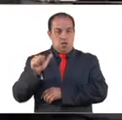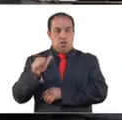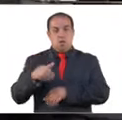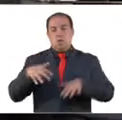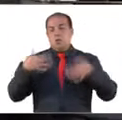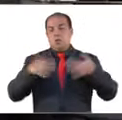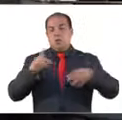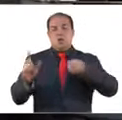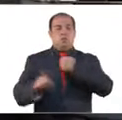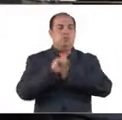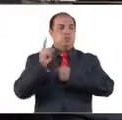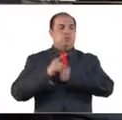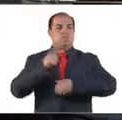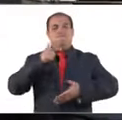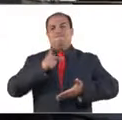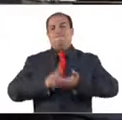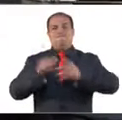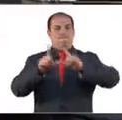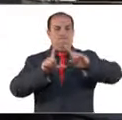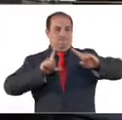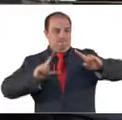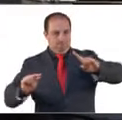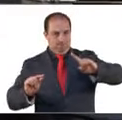gravísimo para el país.